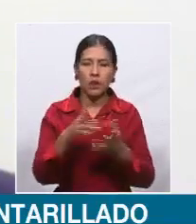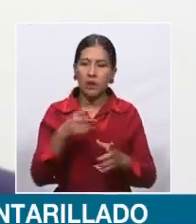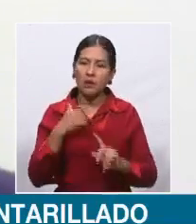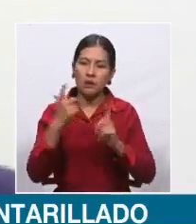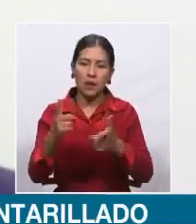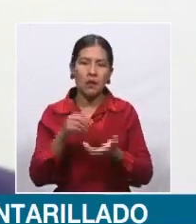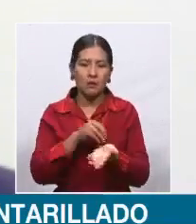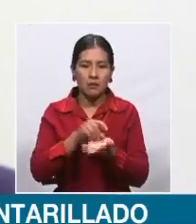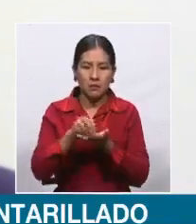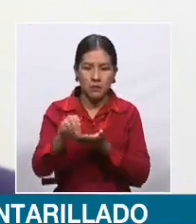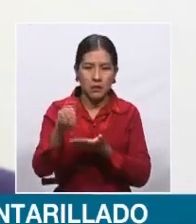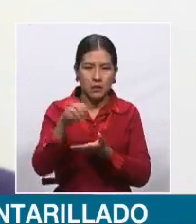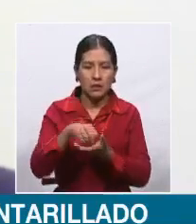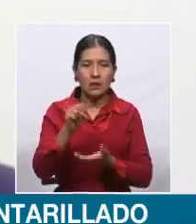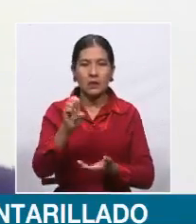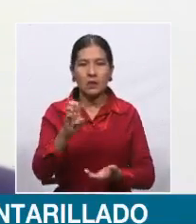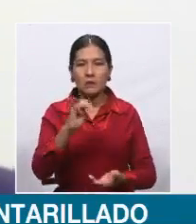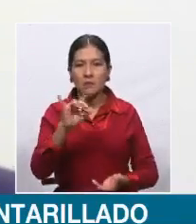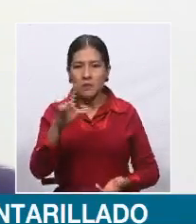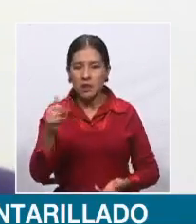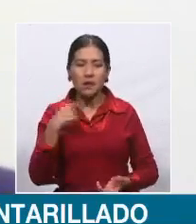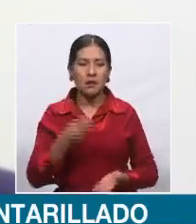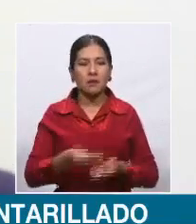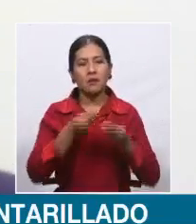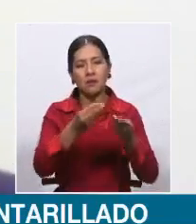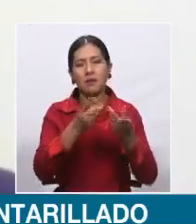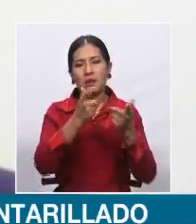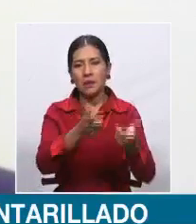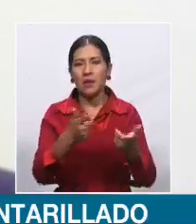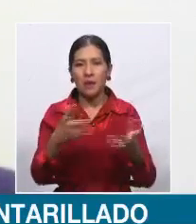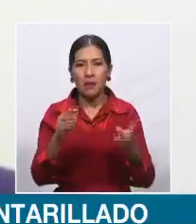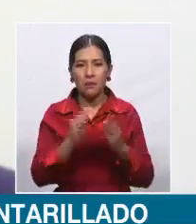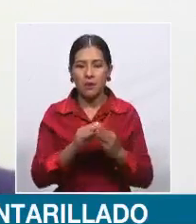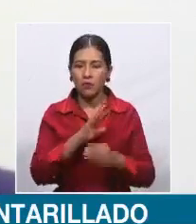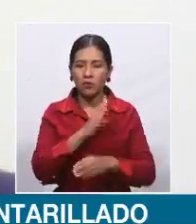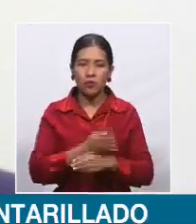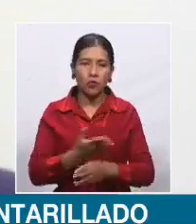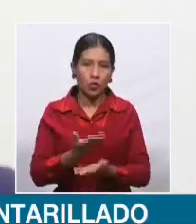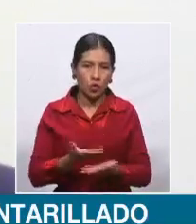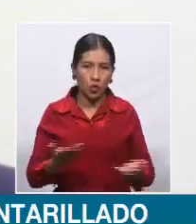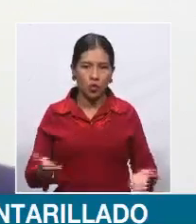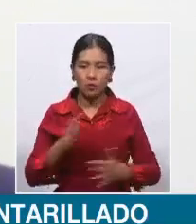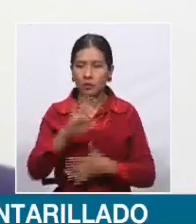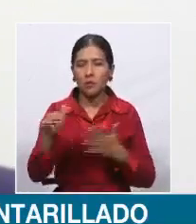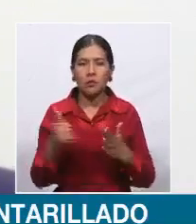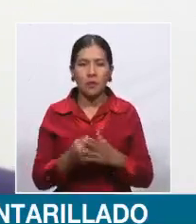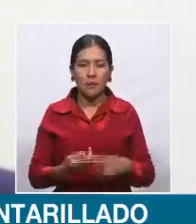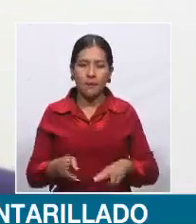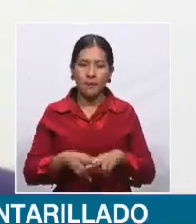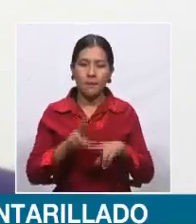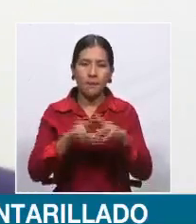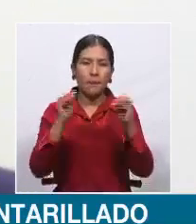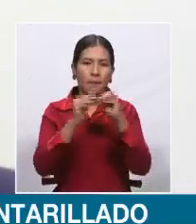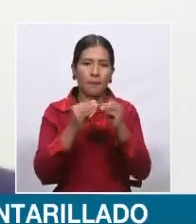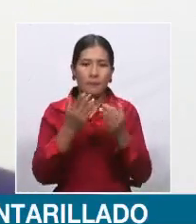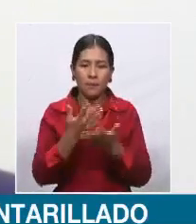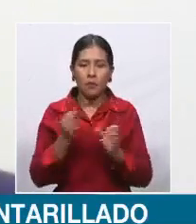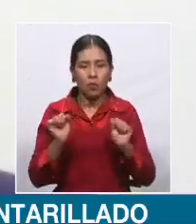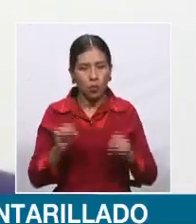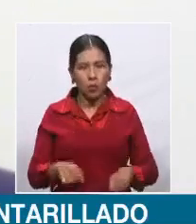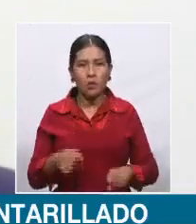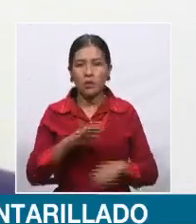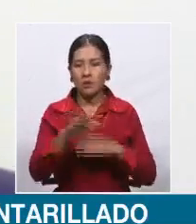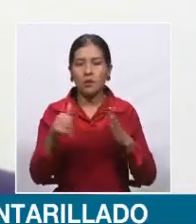semillas, dándoles fertilizantes, dándoles una serie de insumos para que puedan mitigar